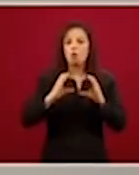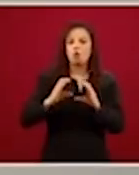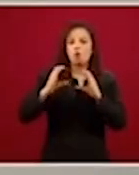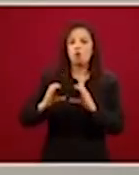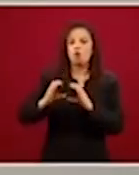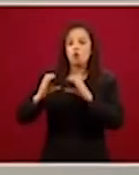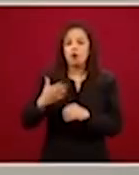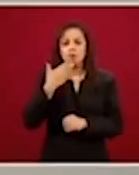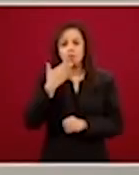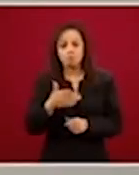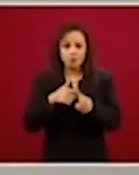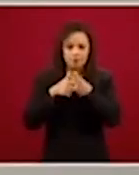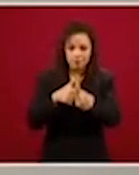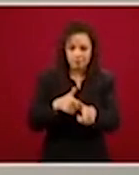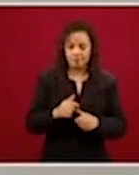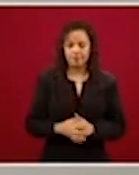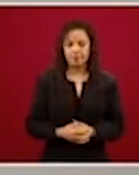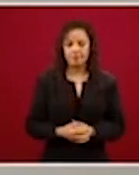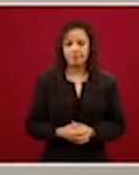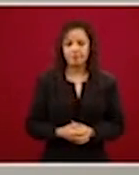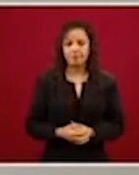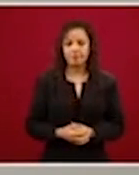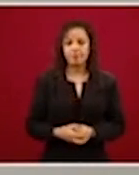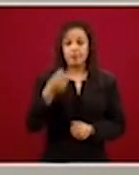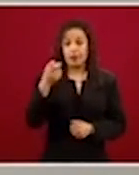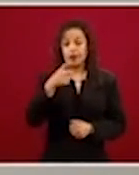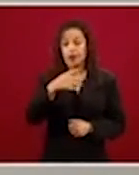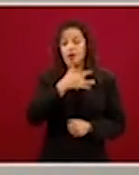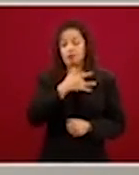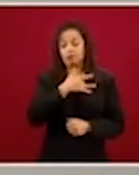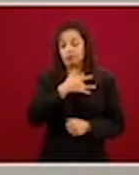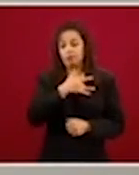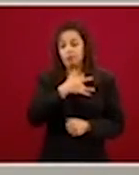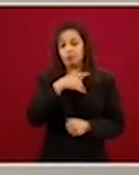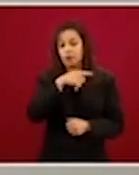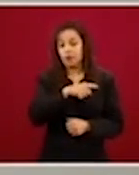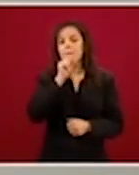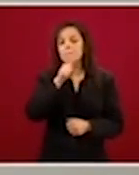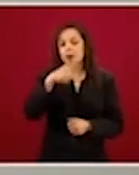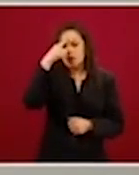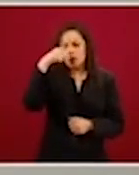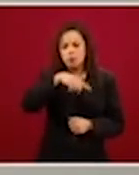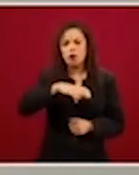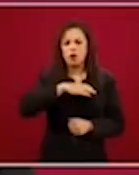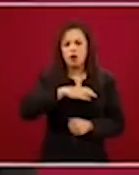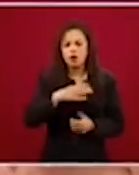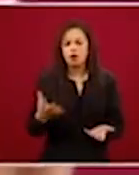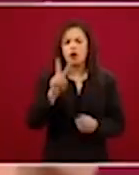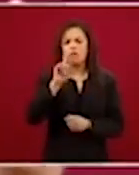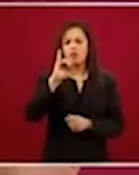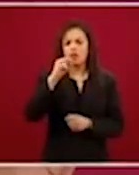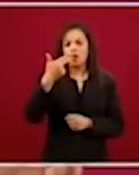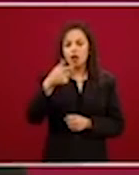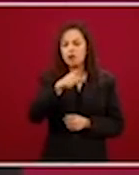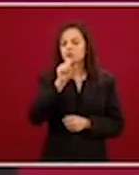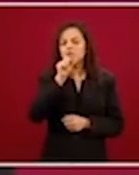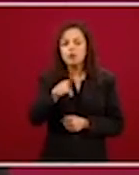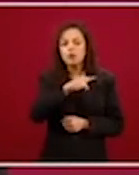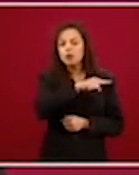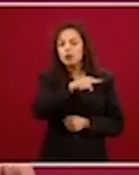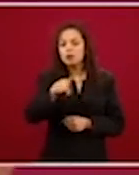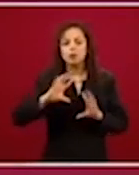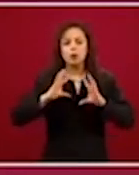y aplica para enfermedades crónicas implica para cáncer aplica para vih etc nosotros estamos pensando